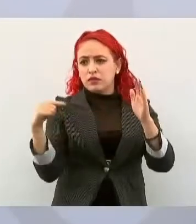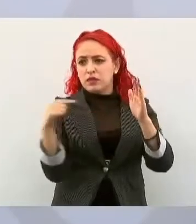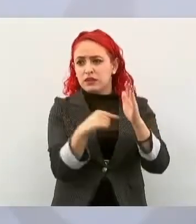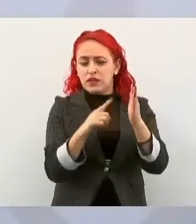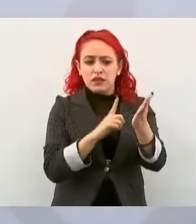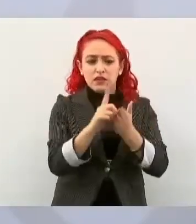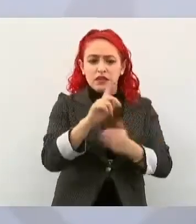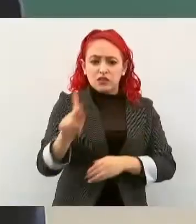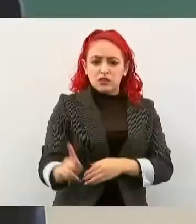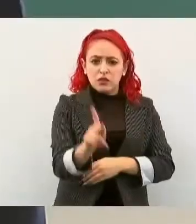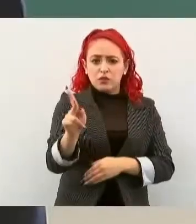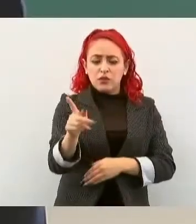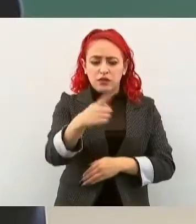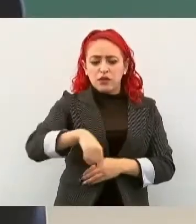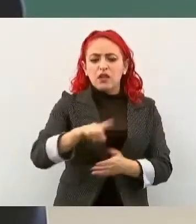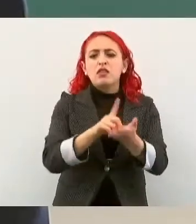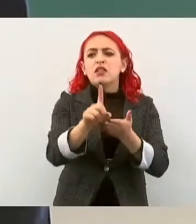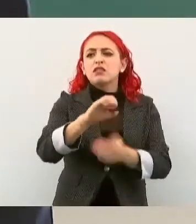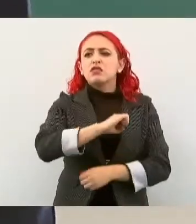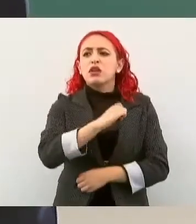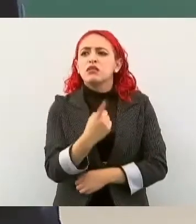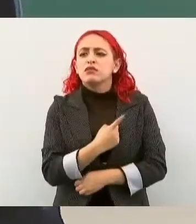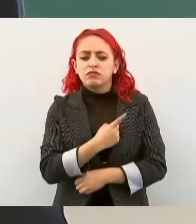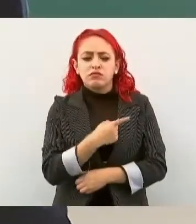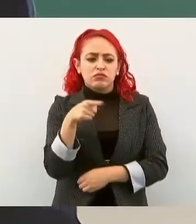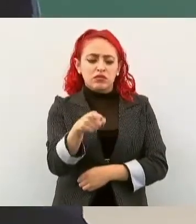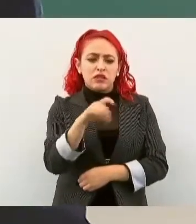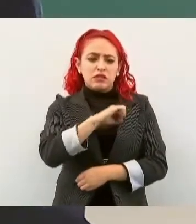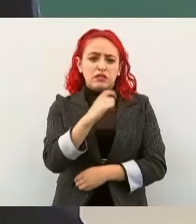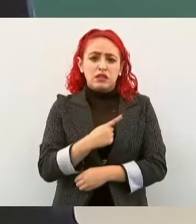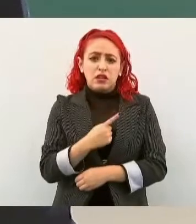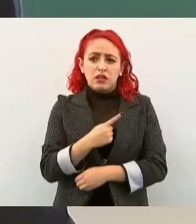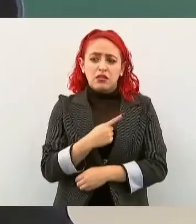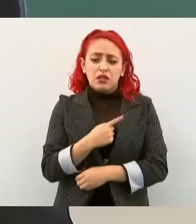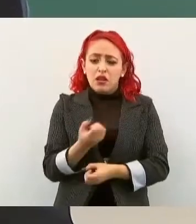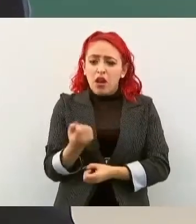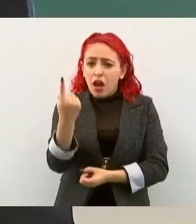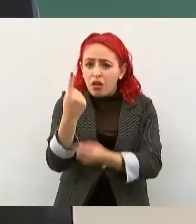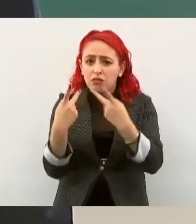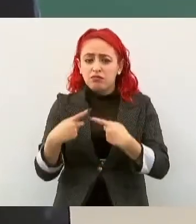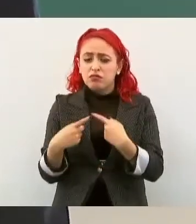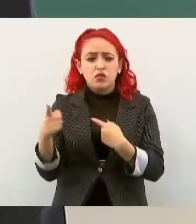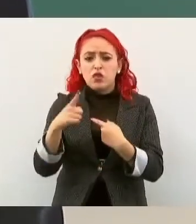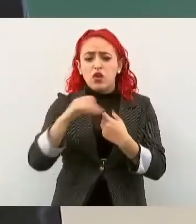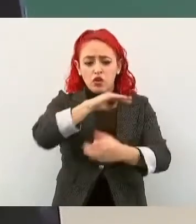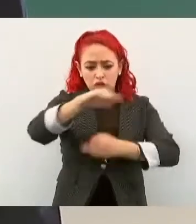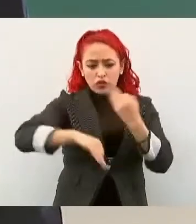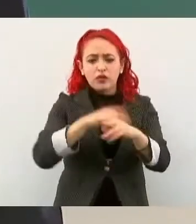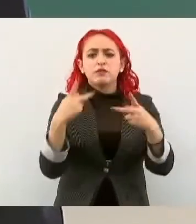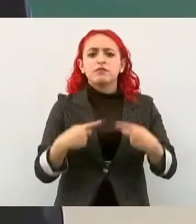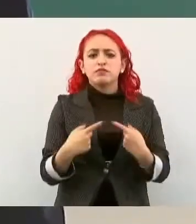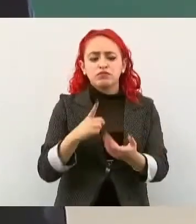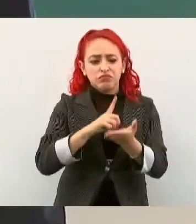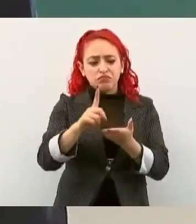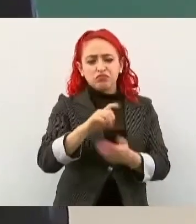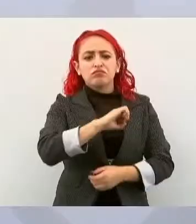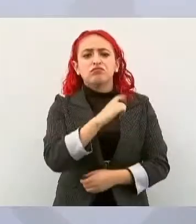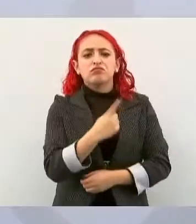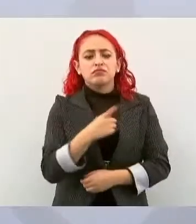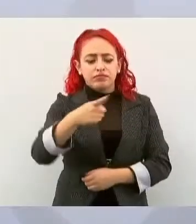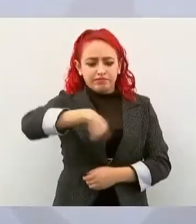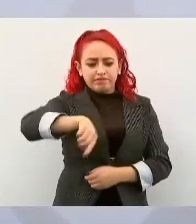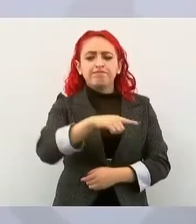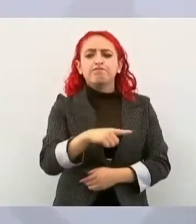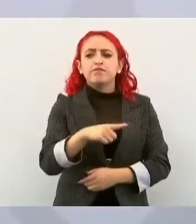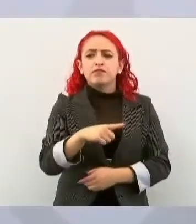del pueblo a la salud. La salud no es un privilegio, es un derecho de todos los mexicanos que